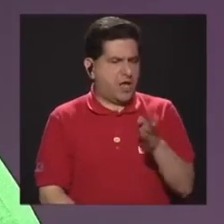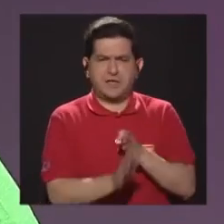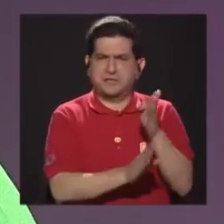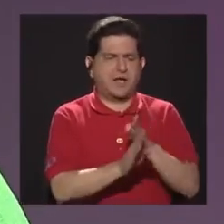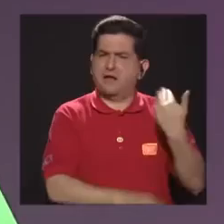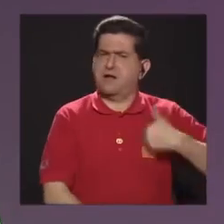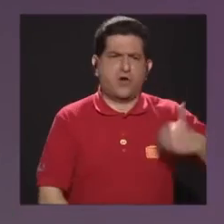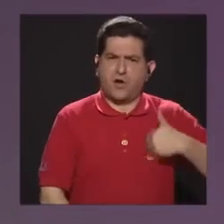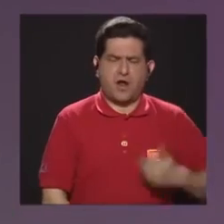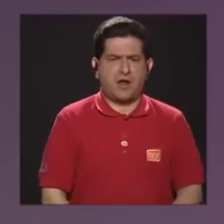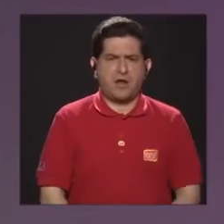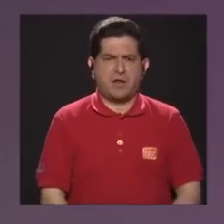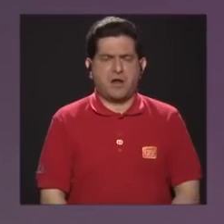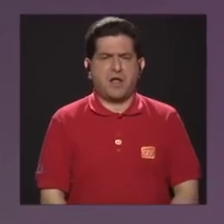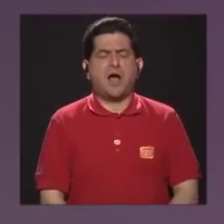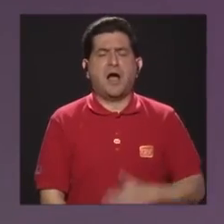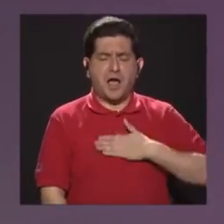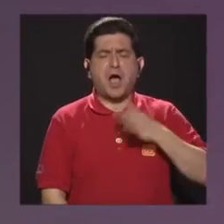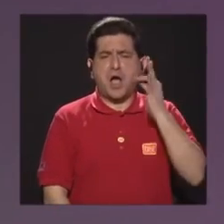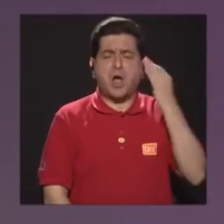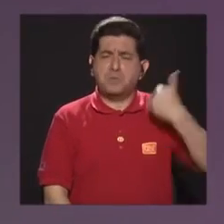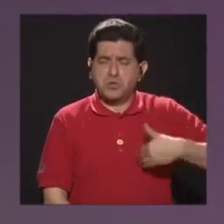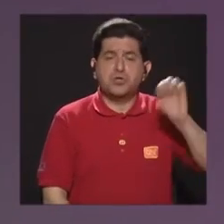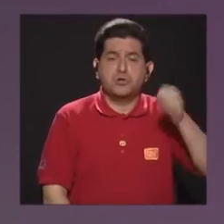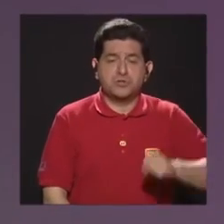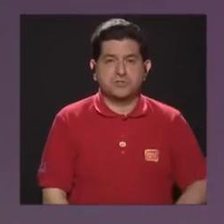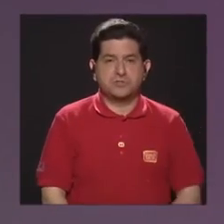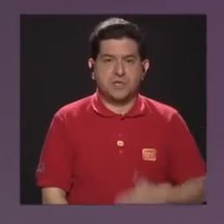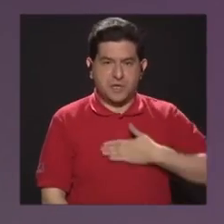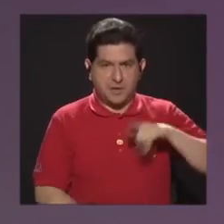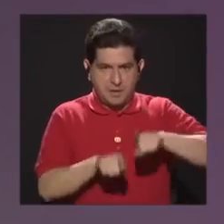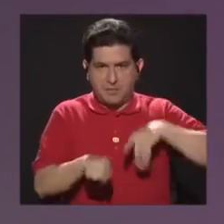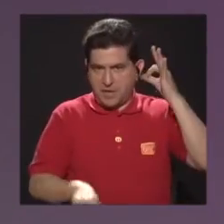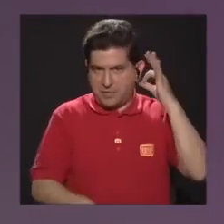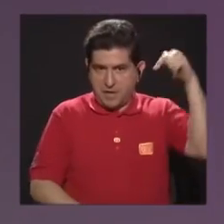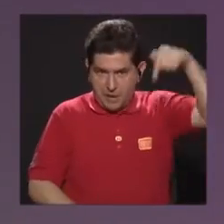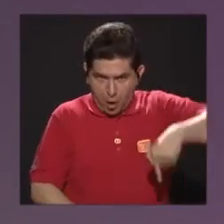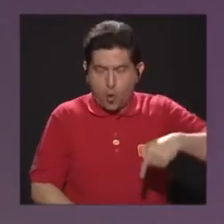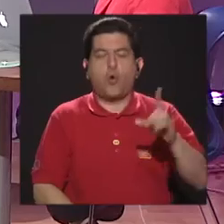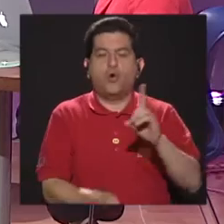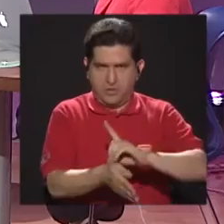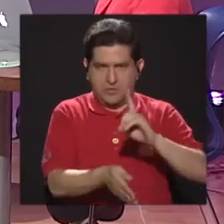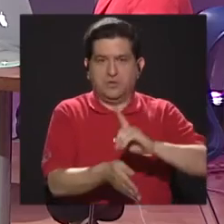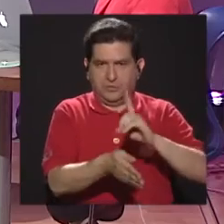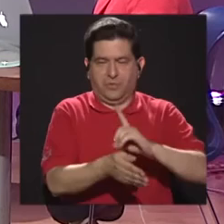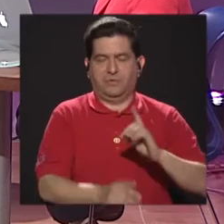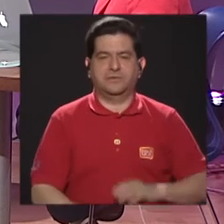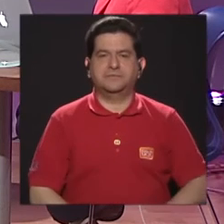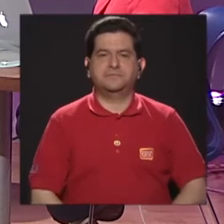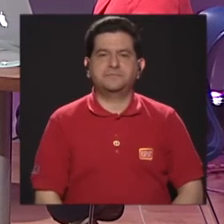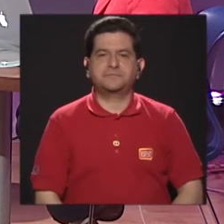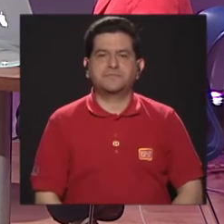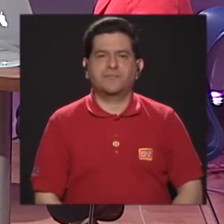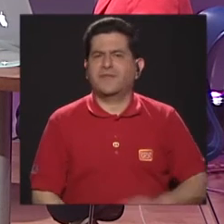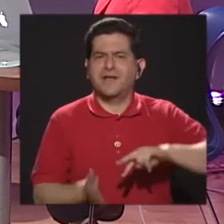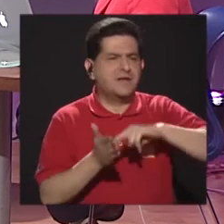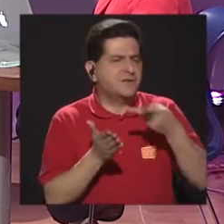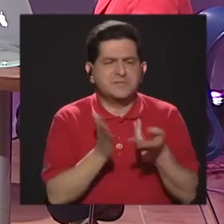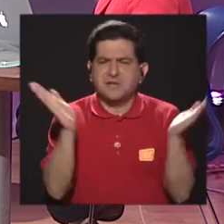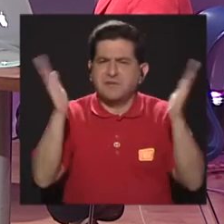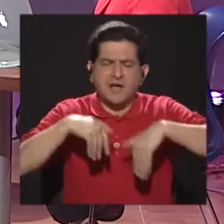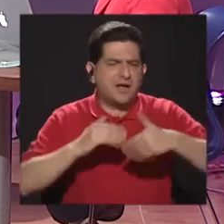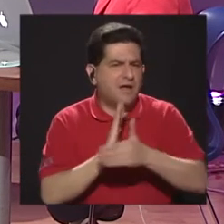de hombres y mi tío sí puede estudiar medicina. Hoy por hoy mi hermana es doctora. Entonces, también eso no es que no existan